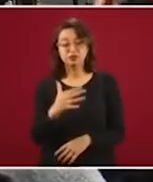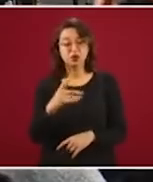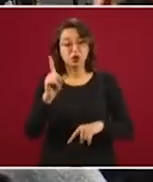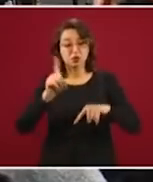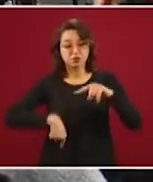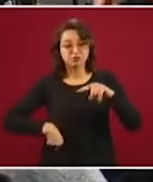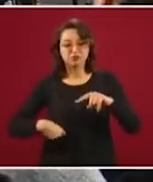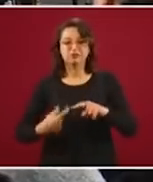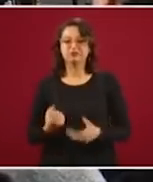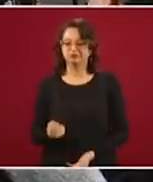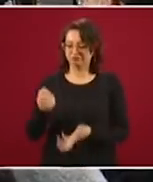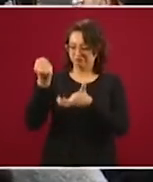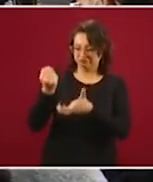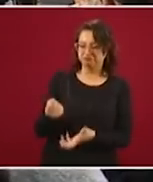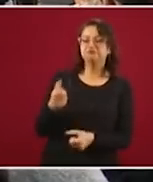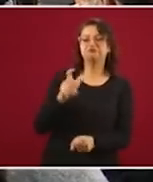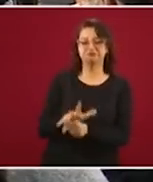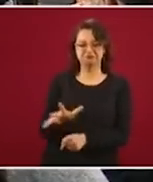nos va a alcanzar.